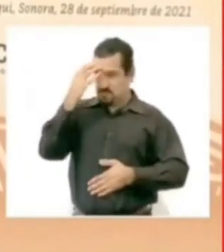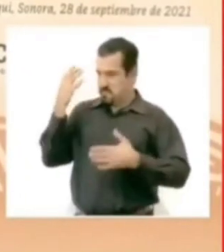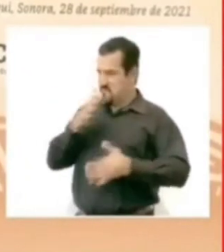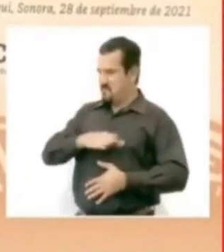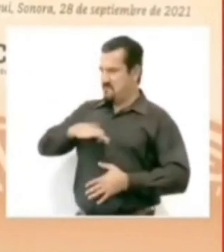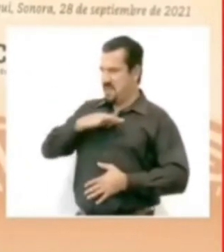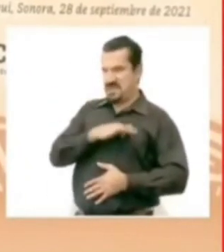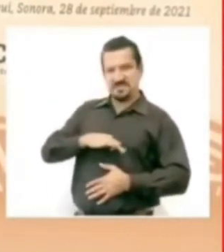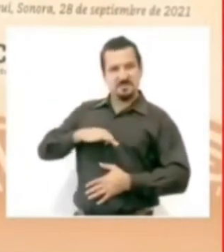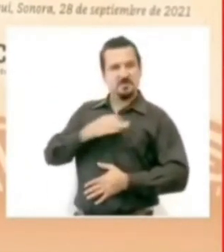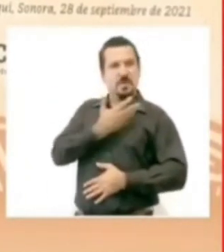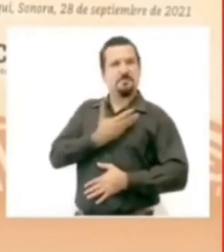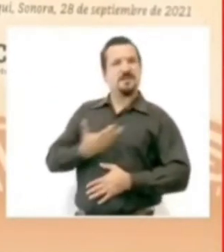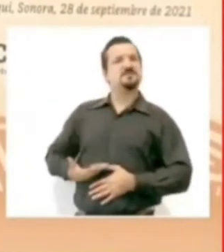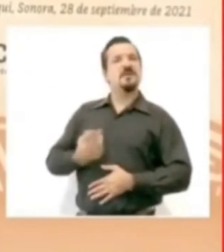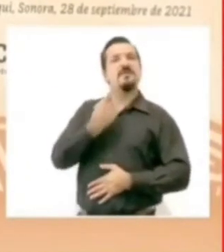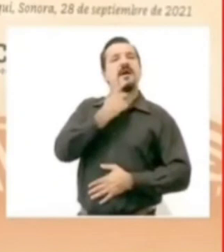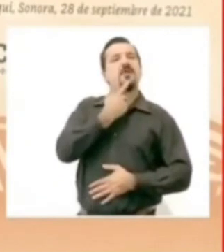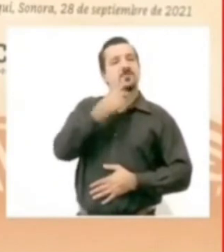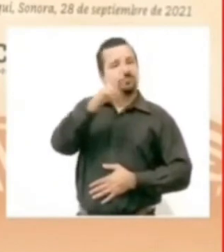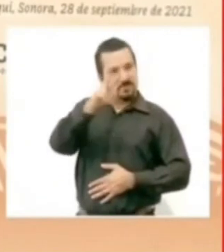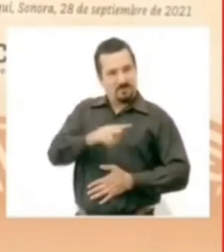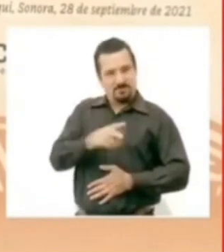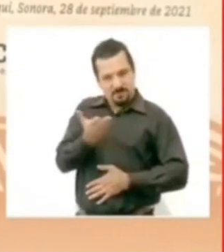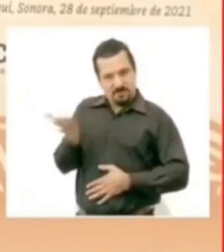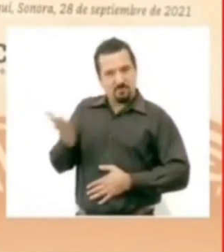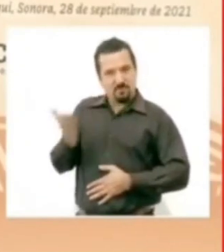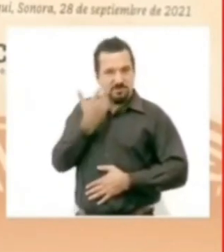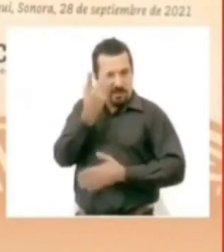felicitación particular al Presidente de la República.